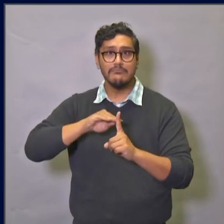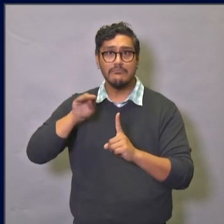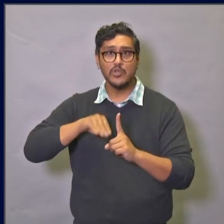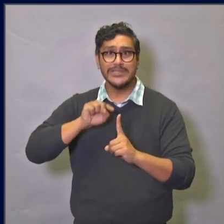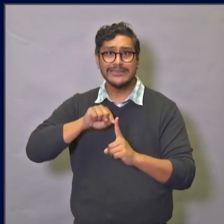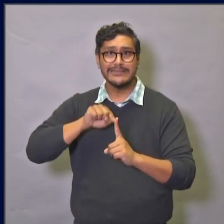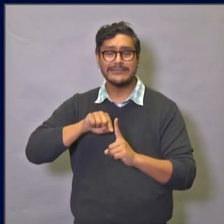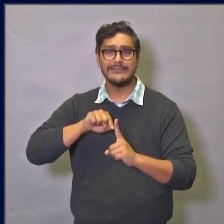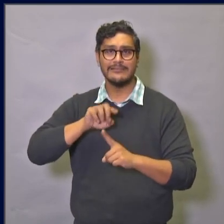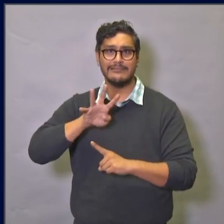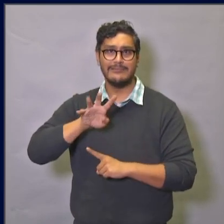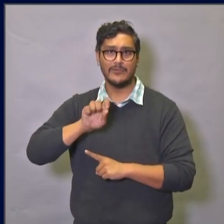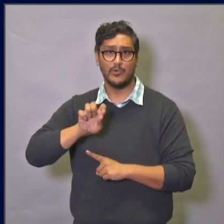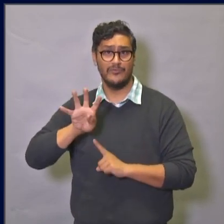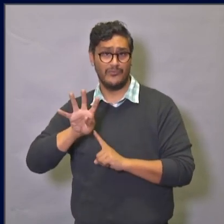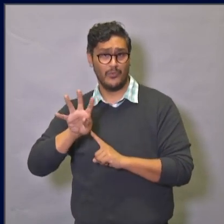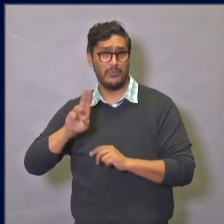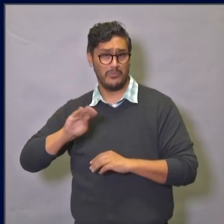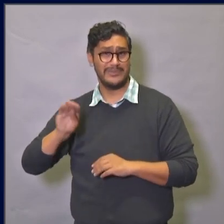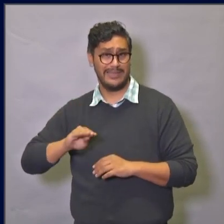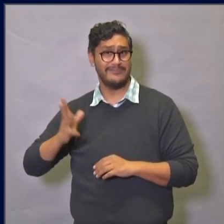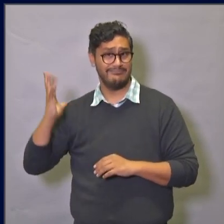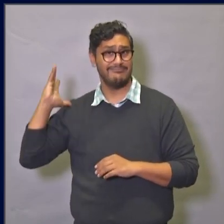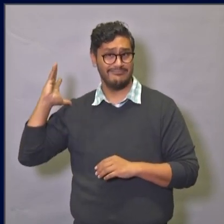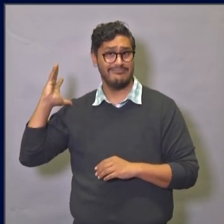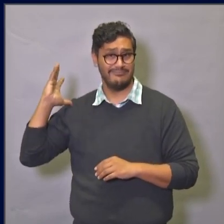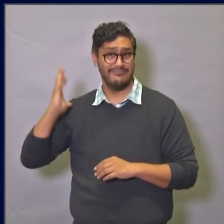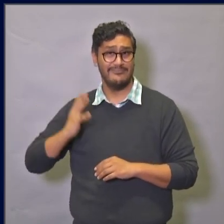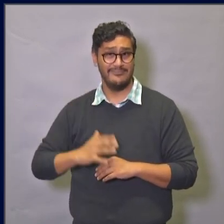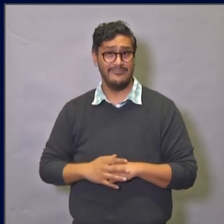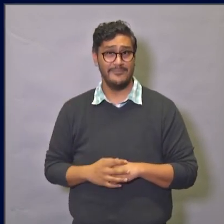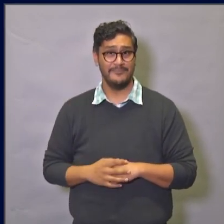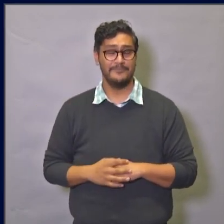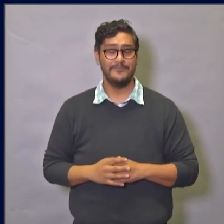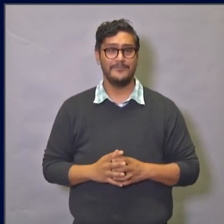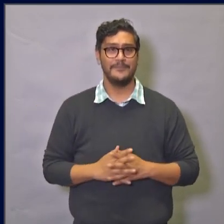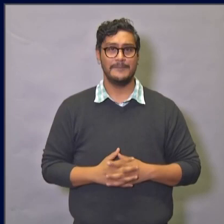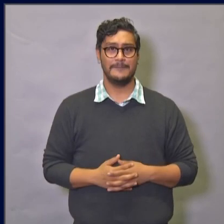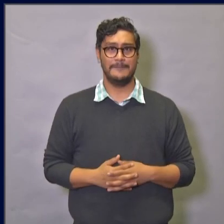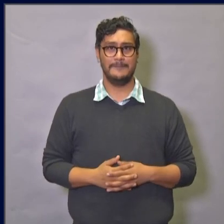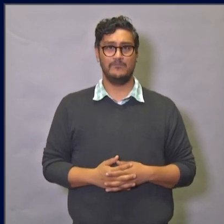de 4.4%. Next slide, please.